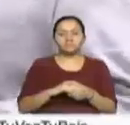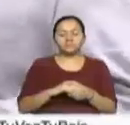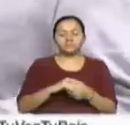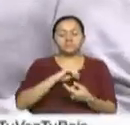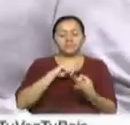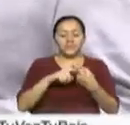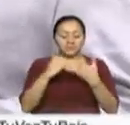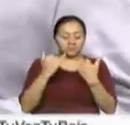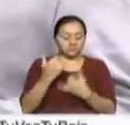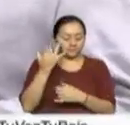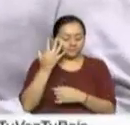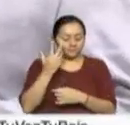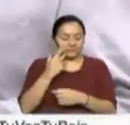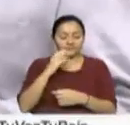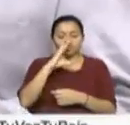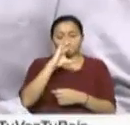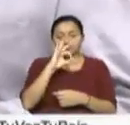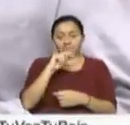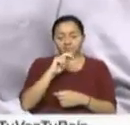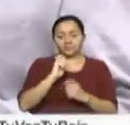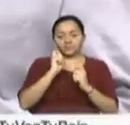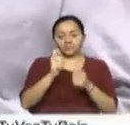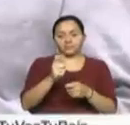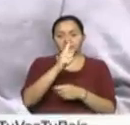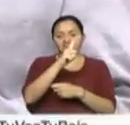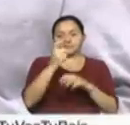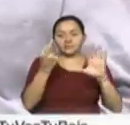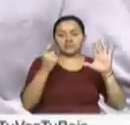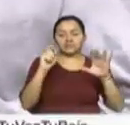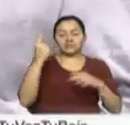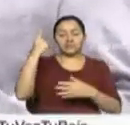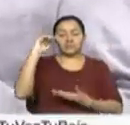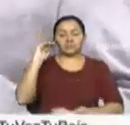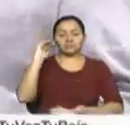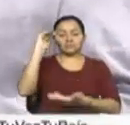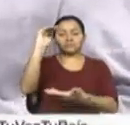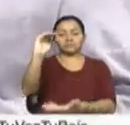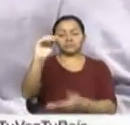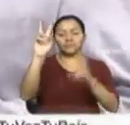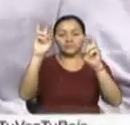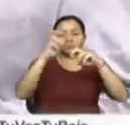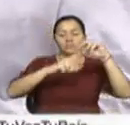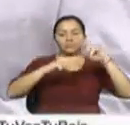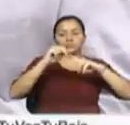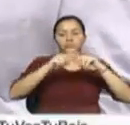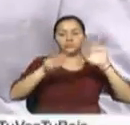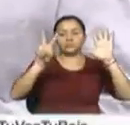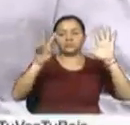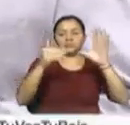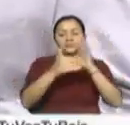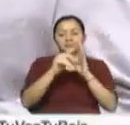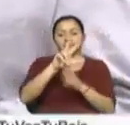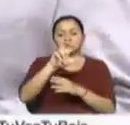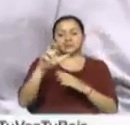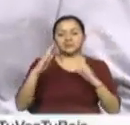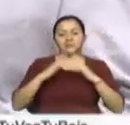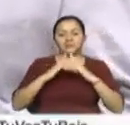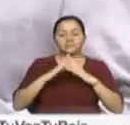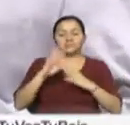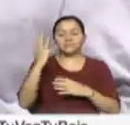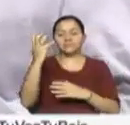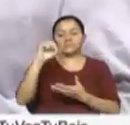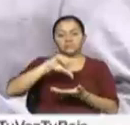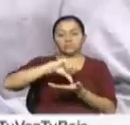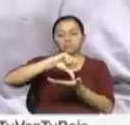Hasta la fecha, la CFN ha entregado 160 millones de dólares para la construcción de 7.300 viviendas en 15 ciudades